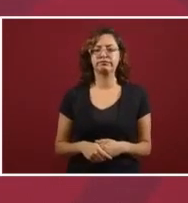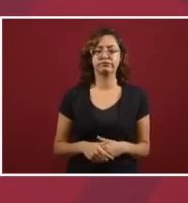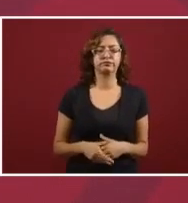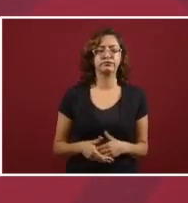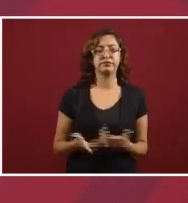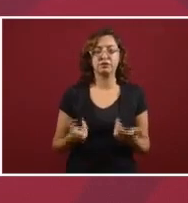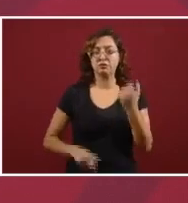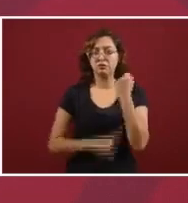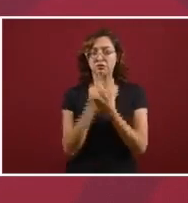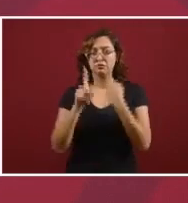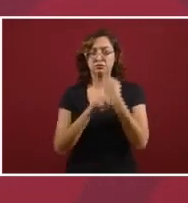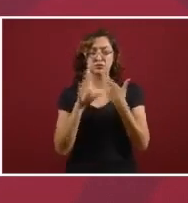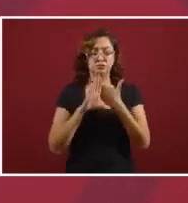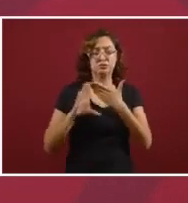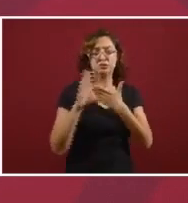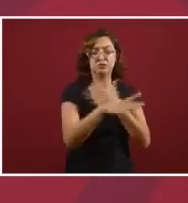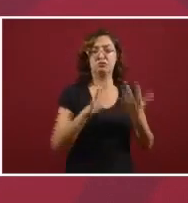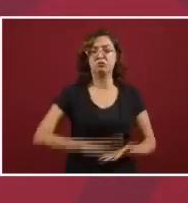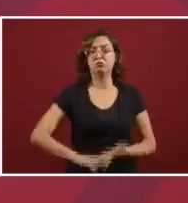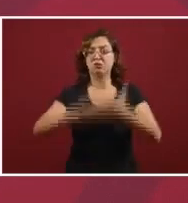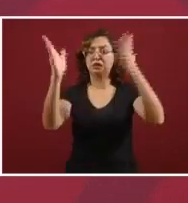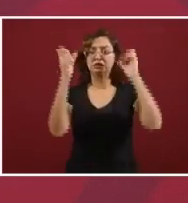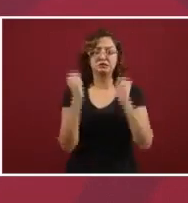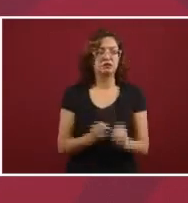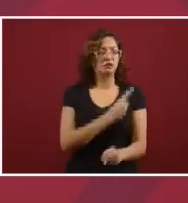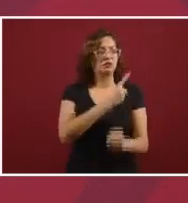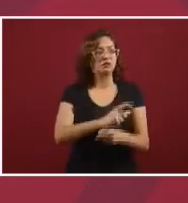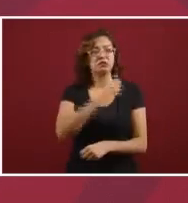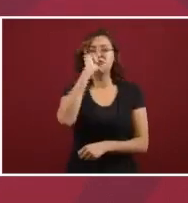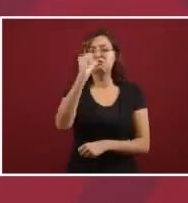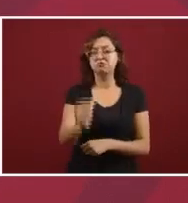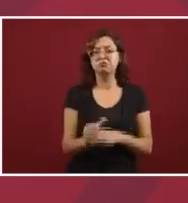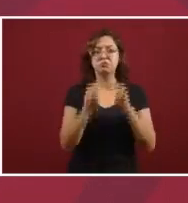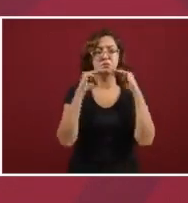enfrentar el problema de la inseguridad y de la violencia, y